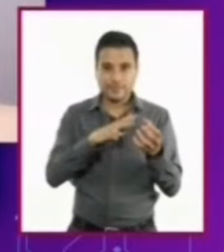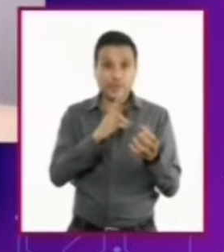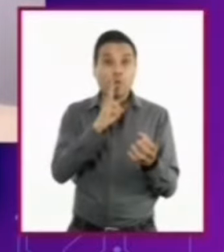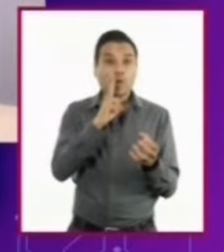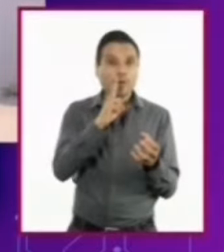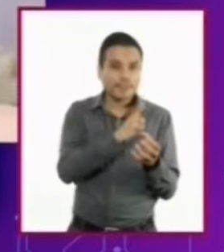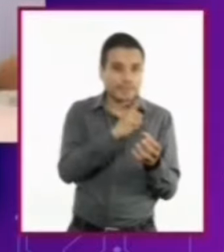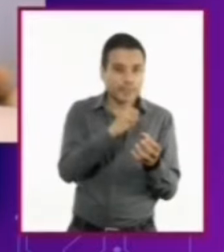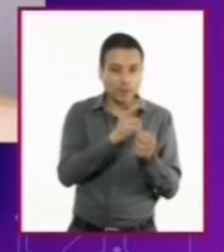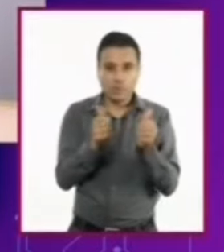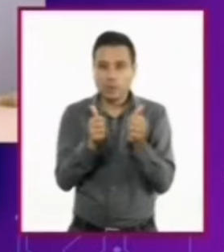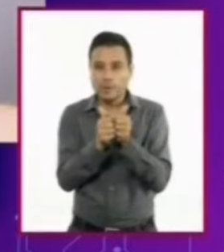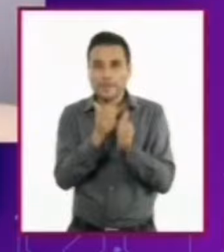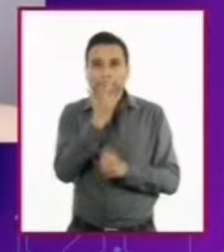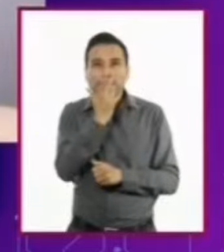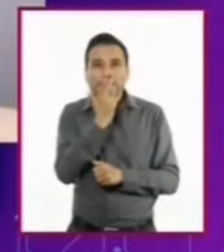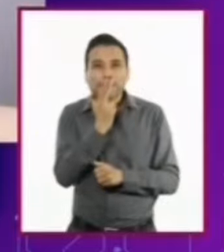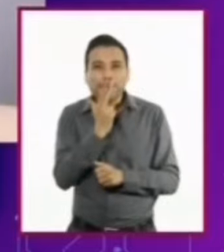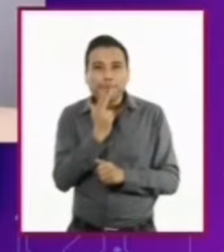glucosa,